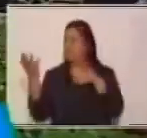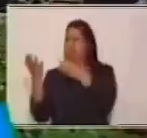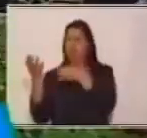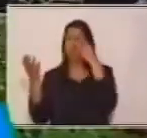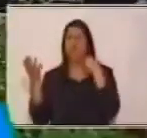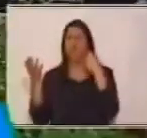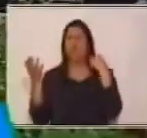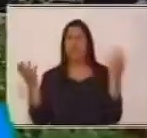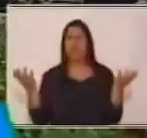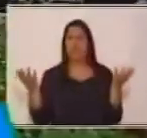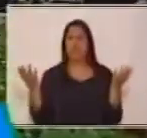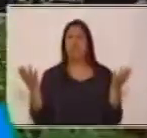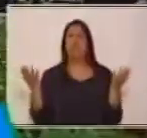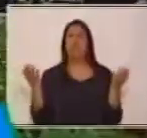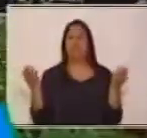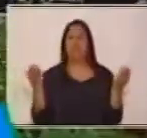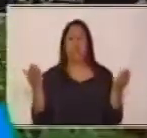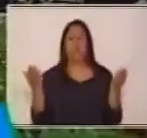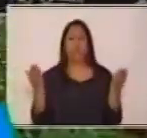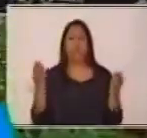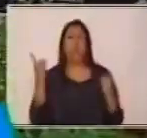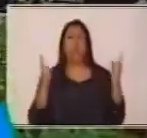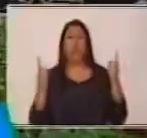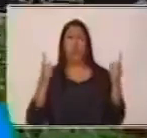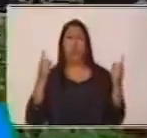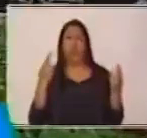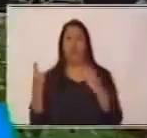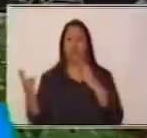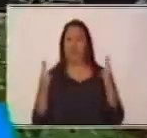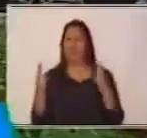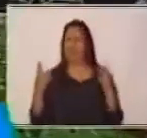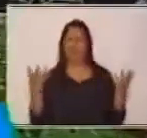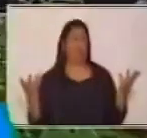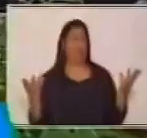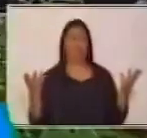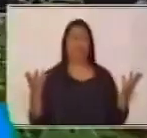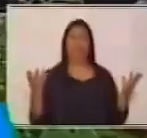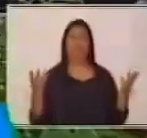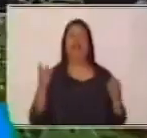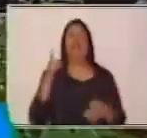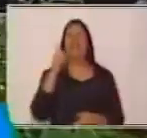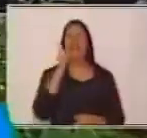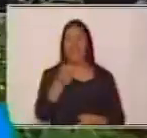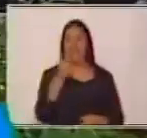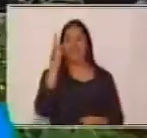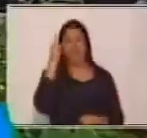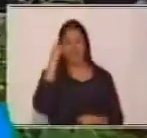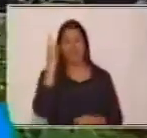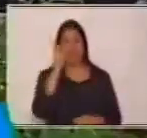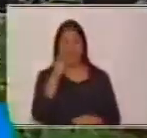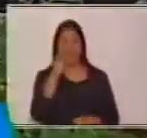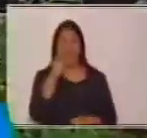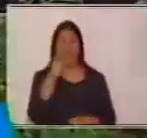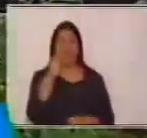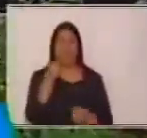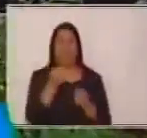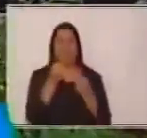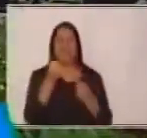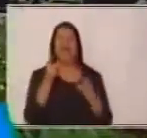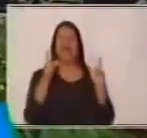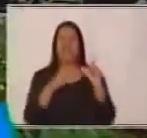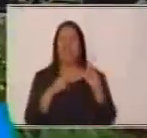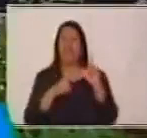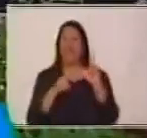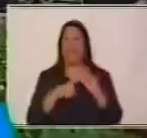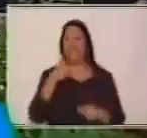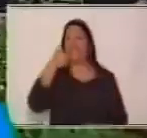Se necesita establecer esa relación para crear metáforas. Y te recuerdas, dijimos la letra A es el objeto al